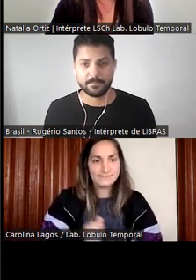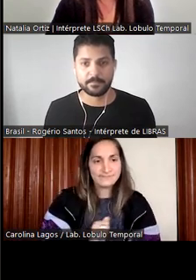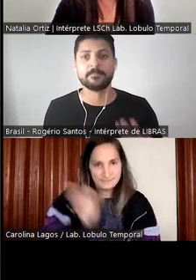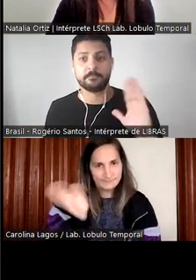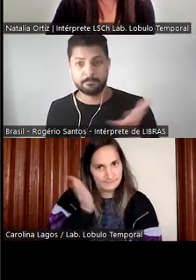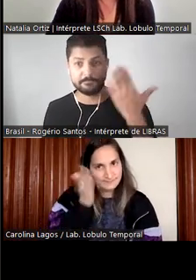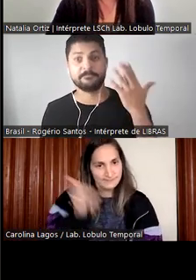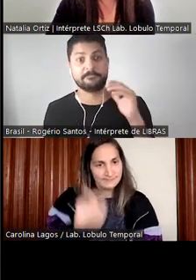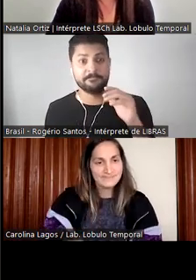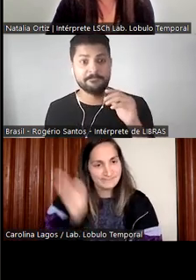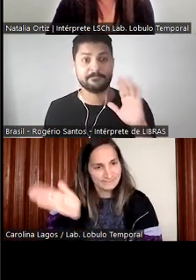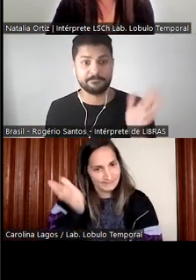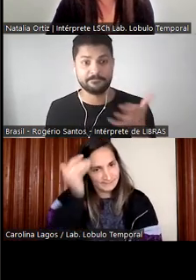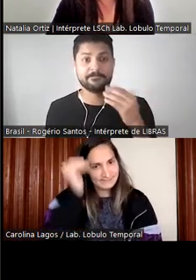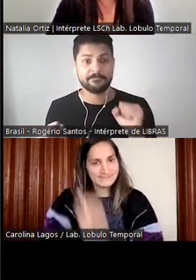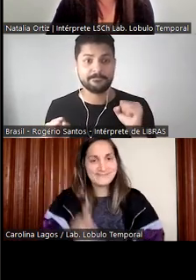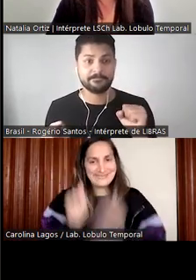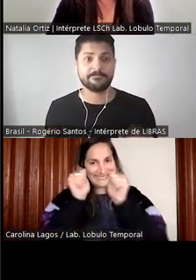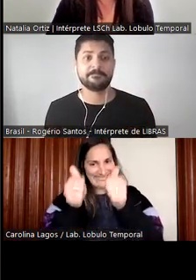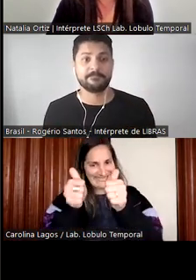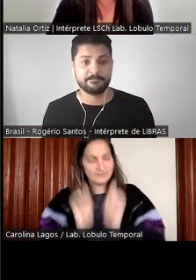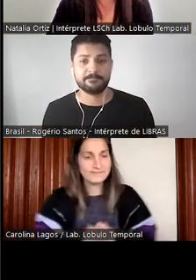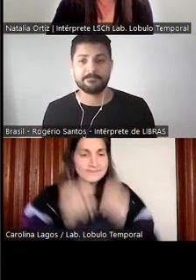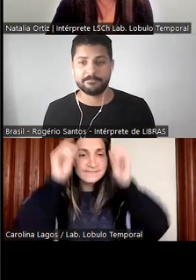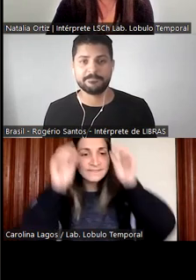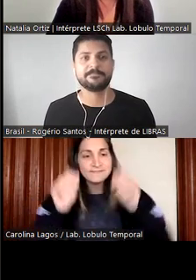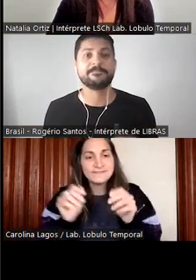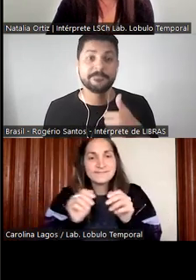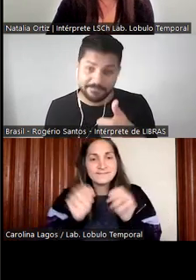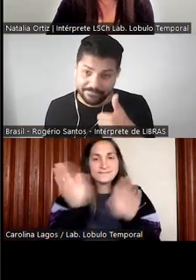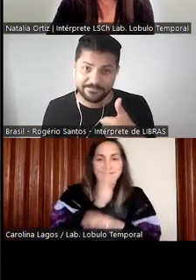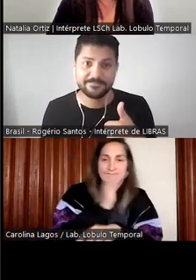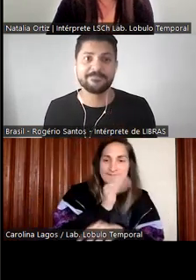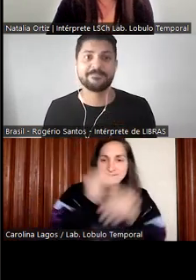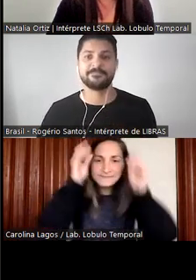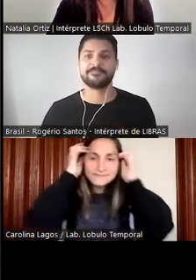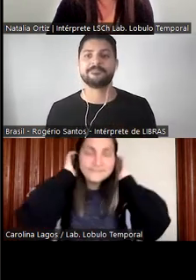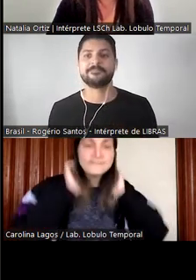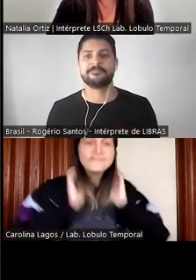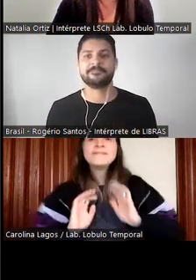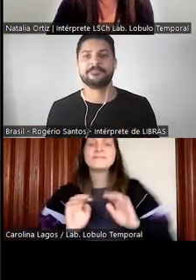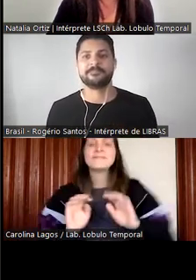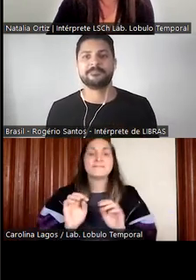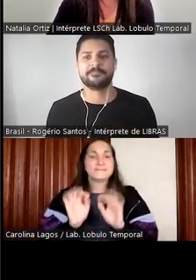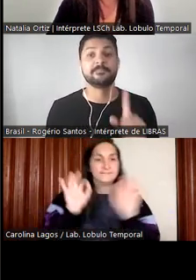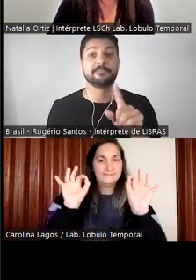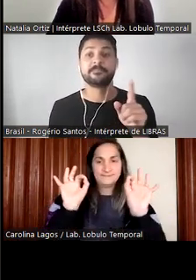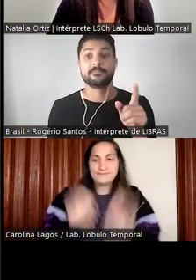Sí, dale más, Vivi, por favor, si puedes seguir adelante. Sí, ahí. A ver. No, la anterior, por